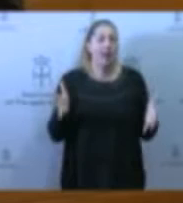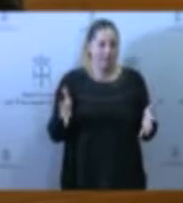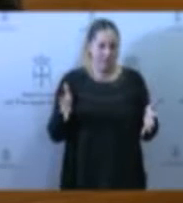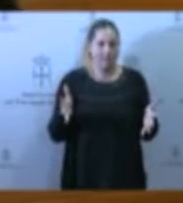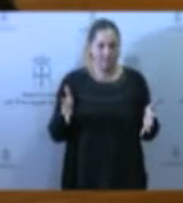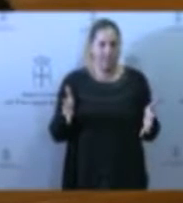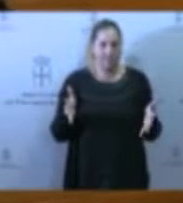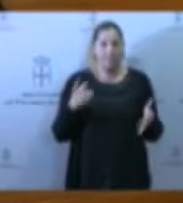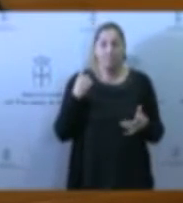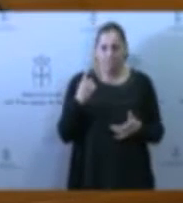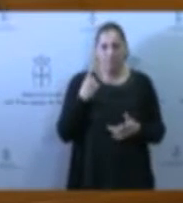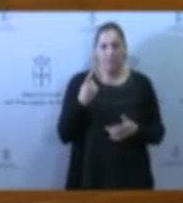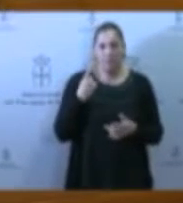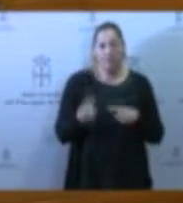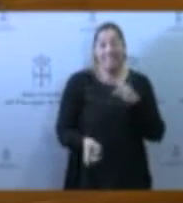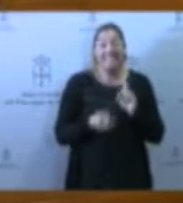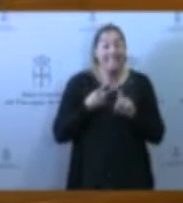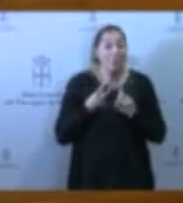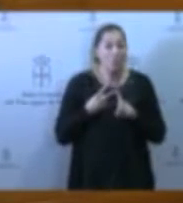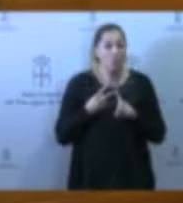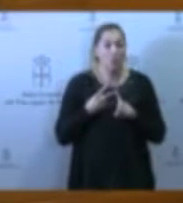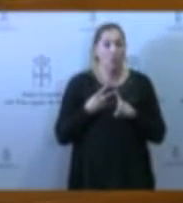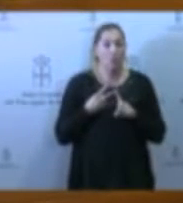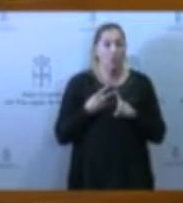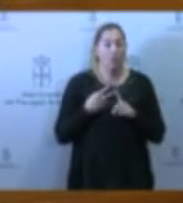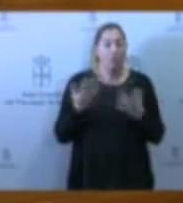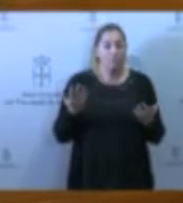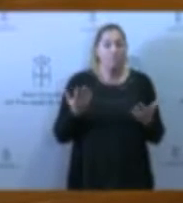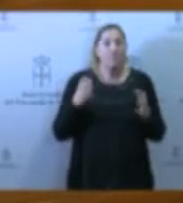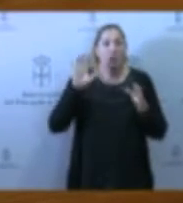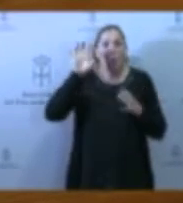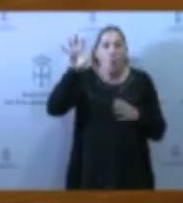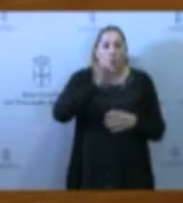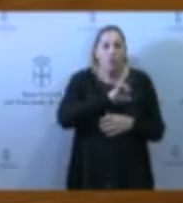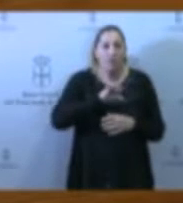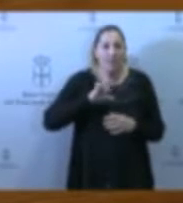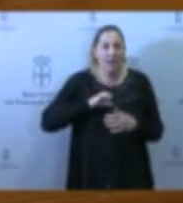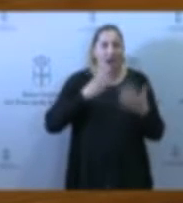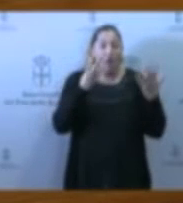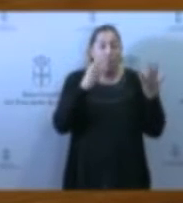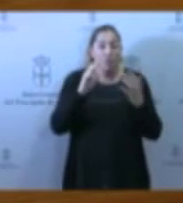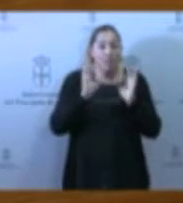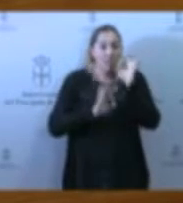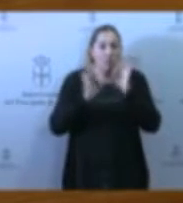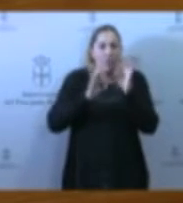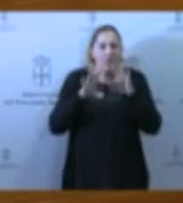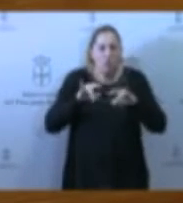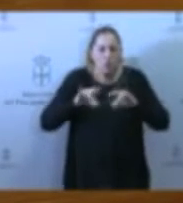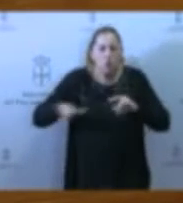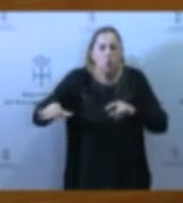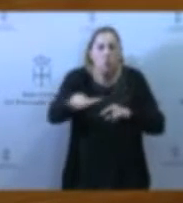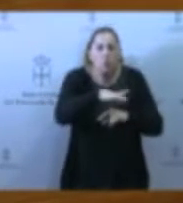cuestión. Segunda cuestión. Esta es una comunidad que en el 80% de su superficie